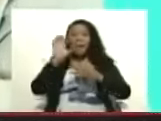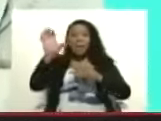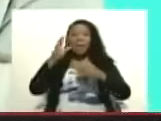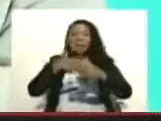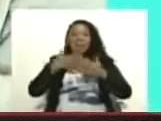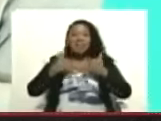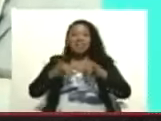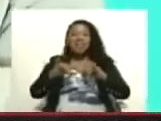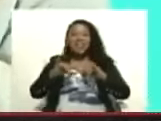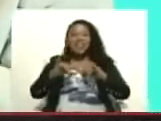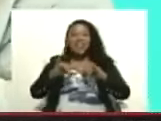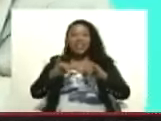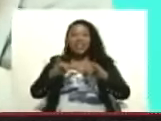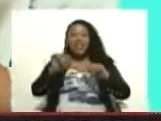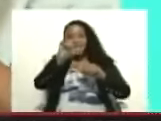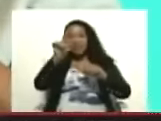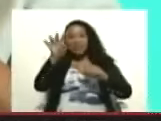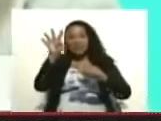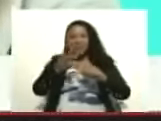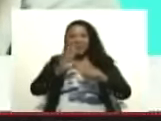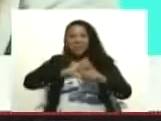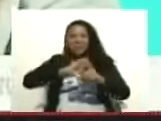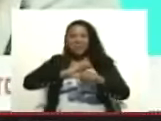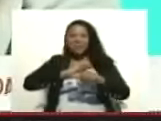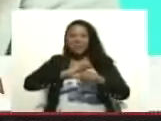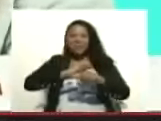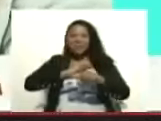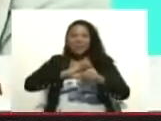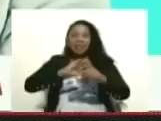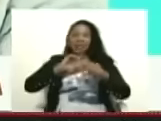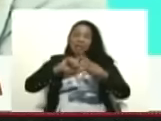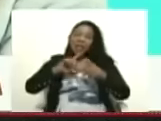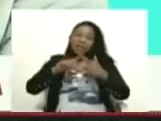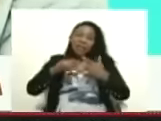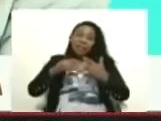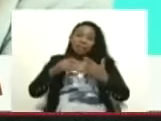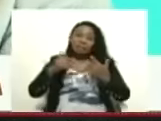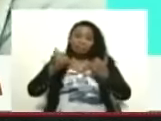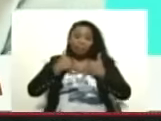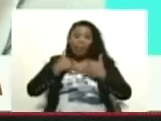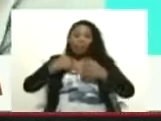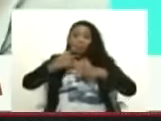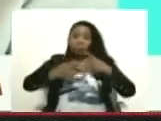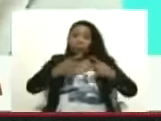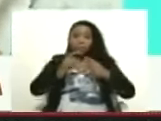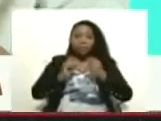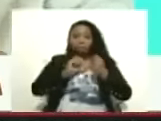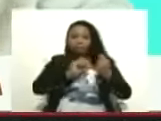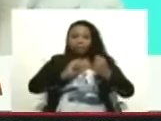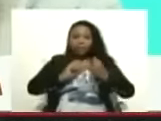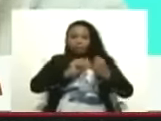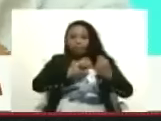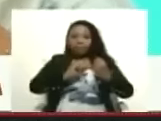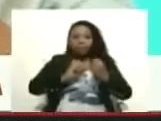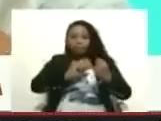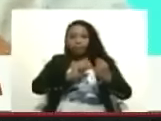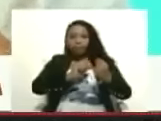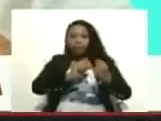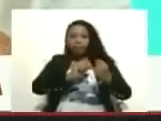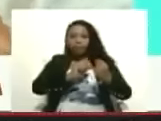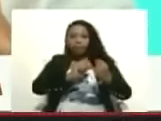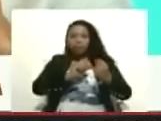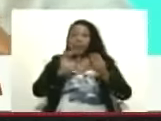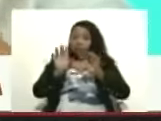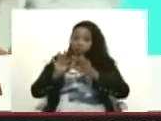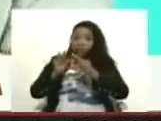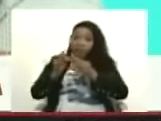diciendo Ese equivo es nuestros de los venezolanos me puse a leer el texto y bueno es que hubo un proceso de debate Incluso en los en el espacio de la